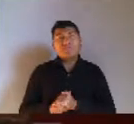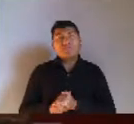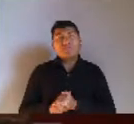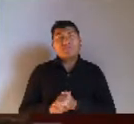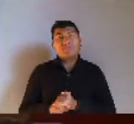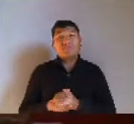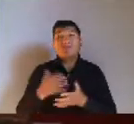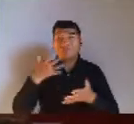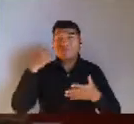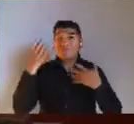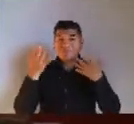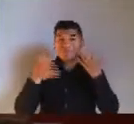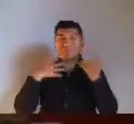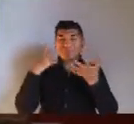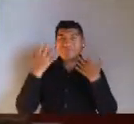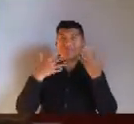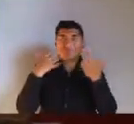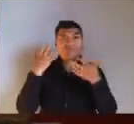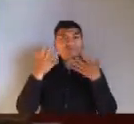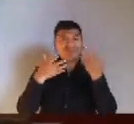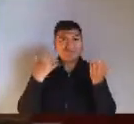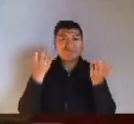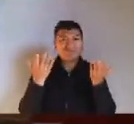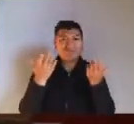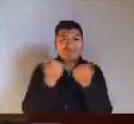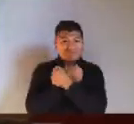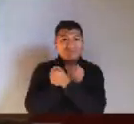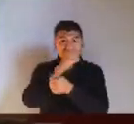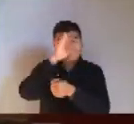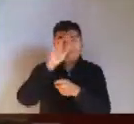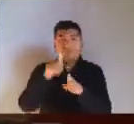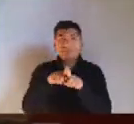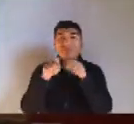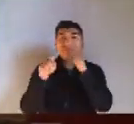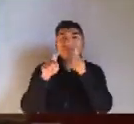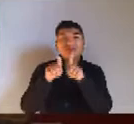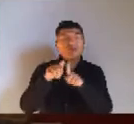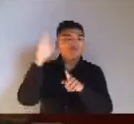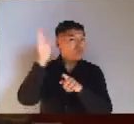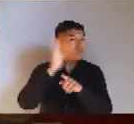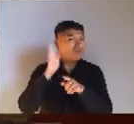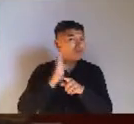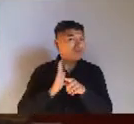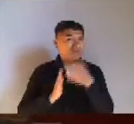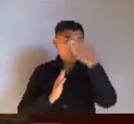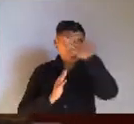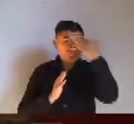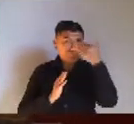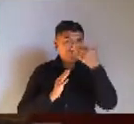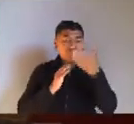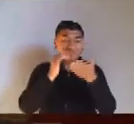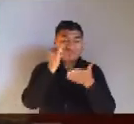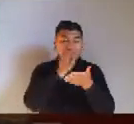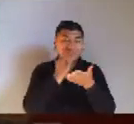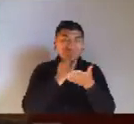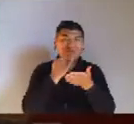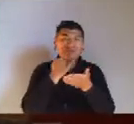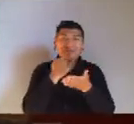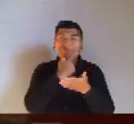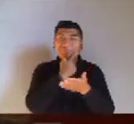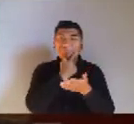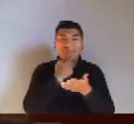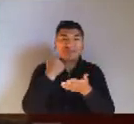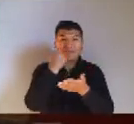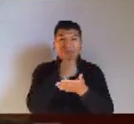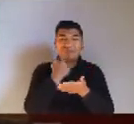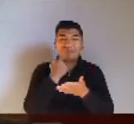La alegría, queridos hermanos, nunca se olviden de dibujar una sonrisa en